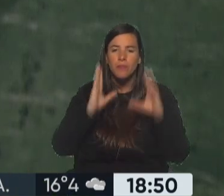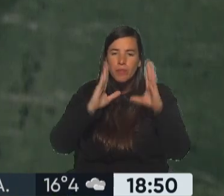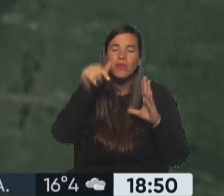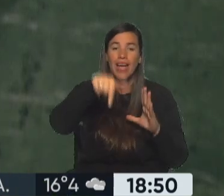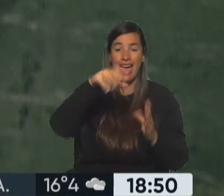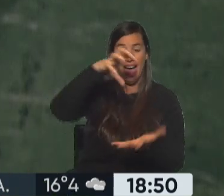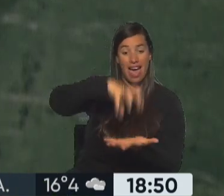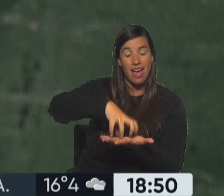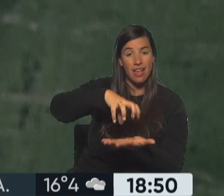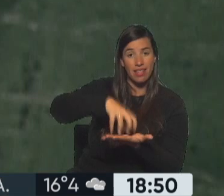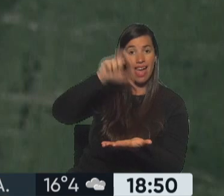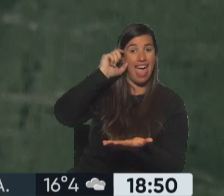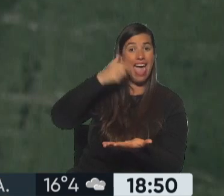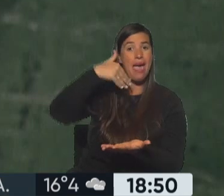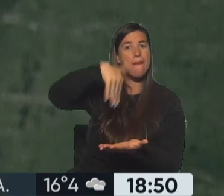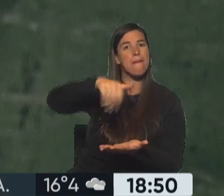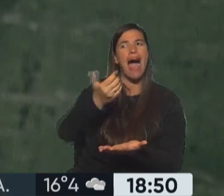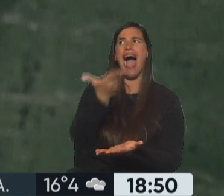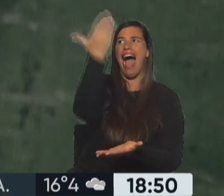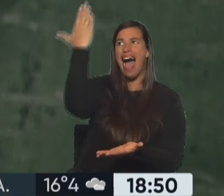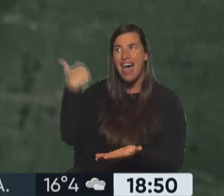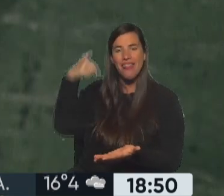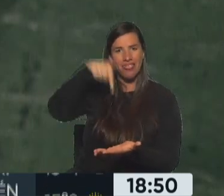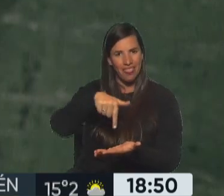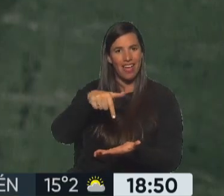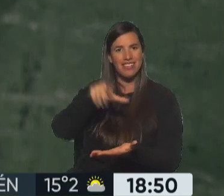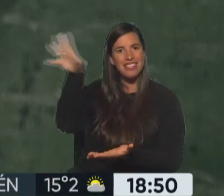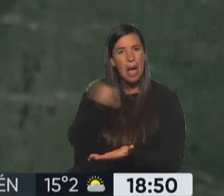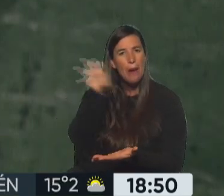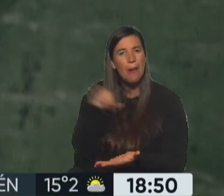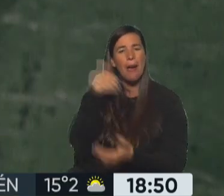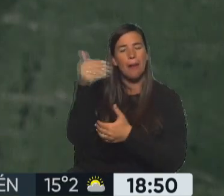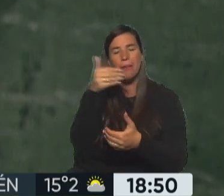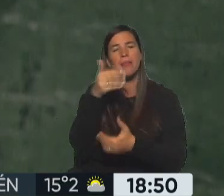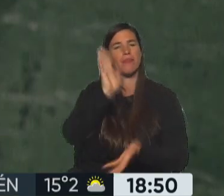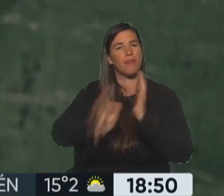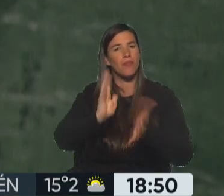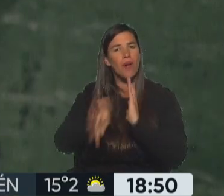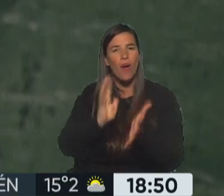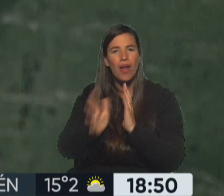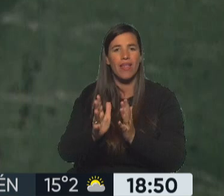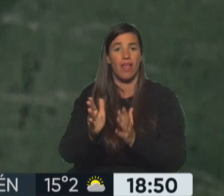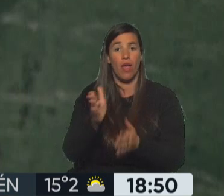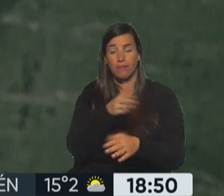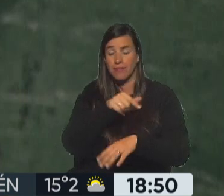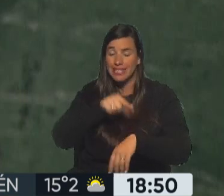detención, tortura y exterminio en el que la dictadura perpetró sus mayores